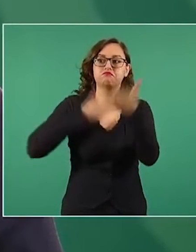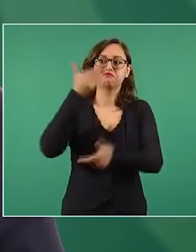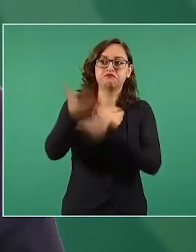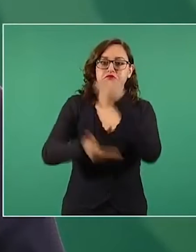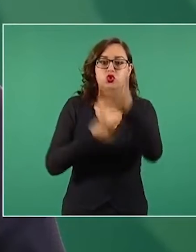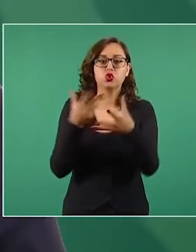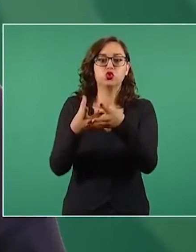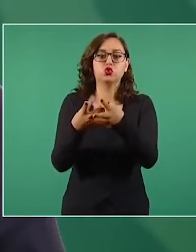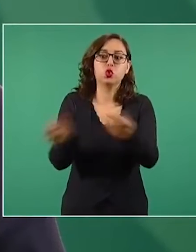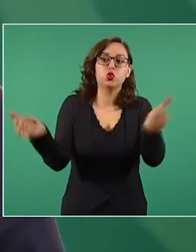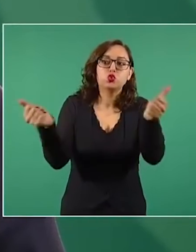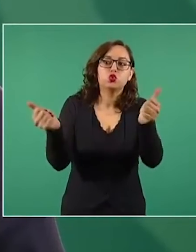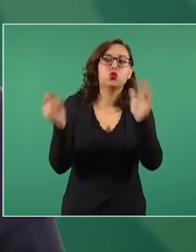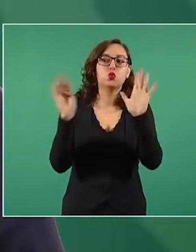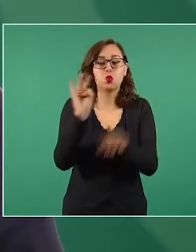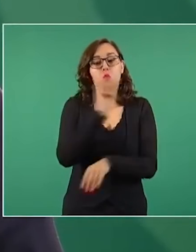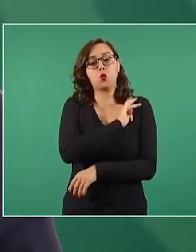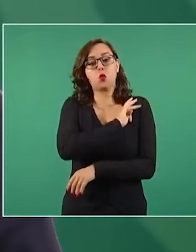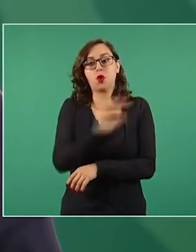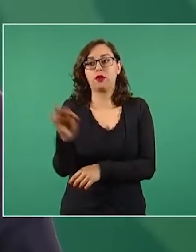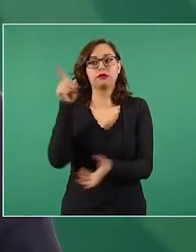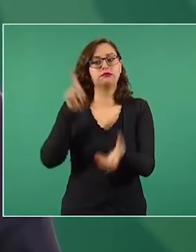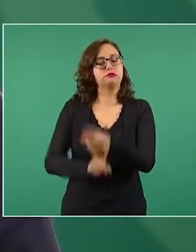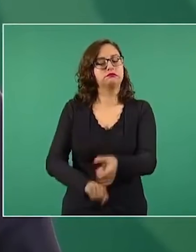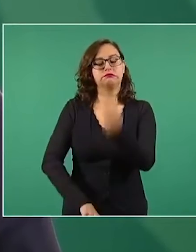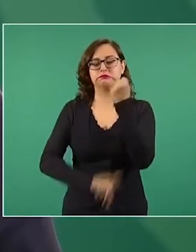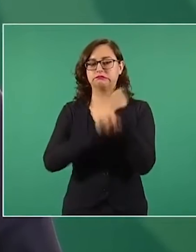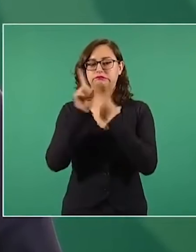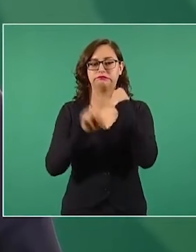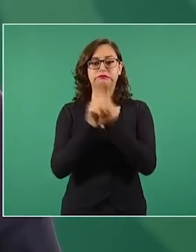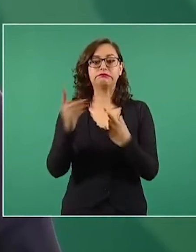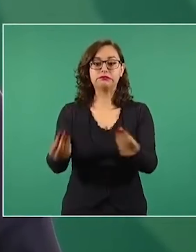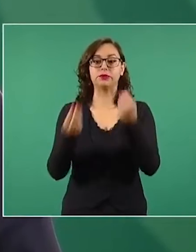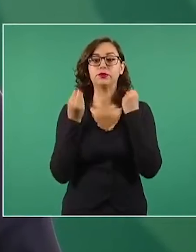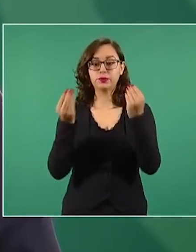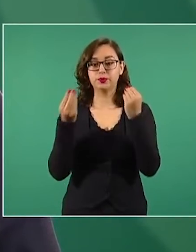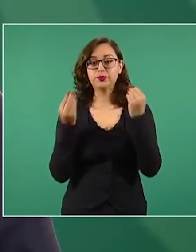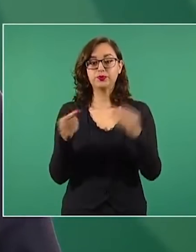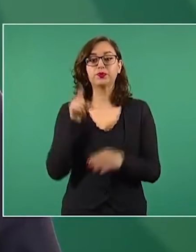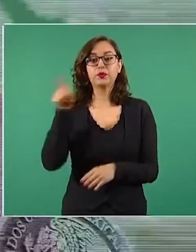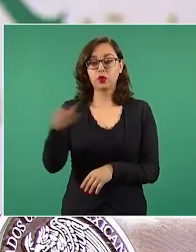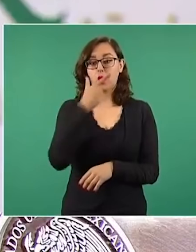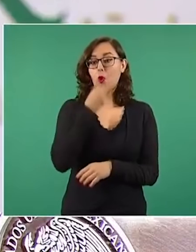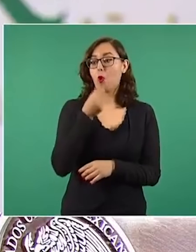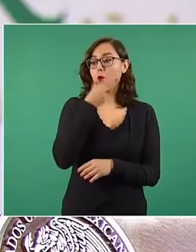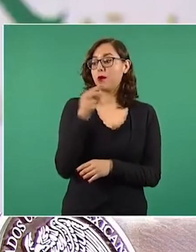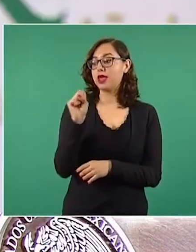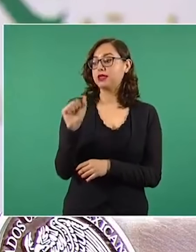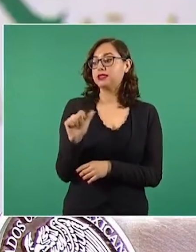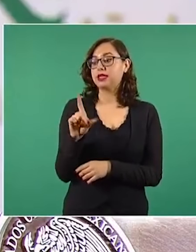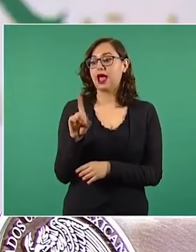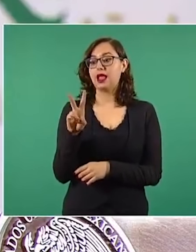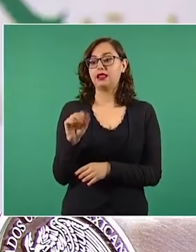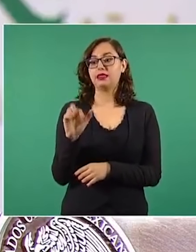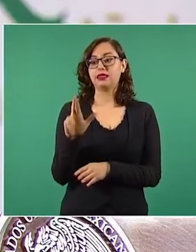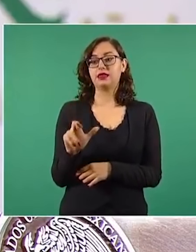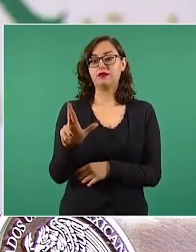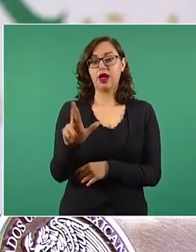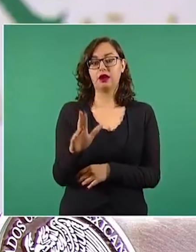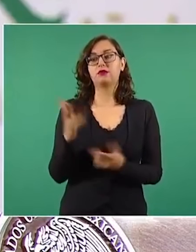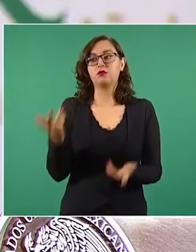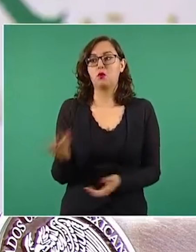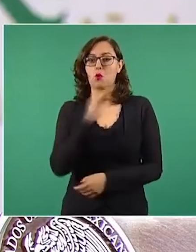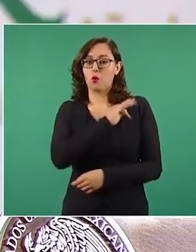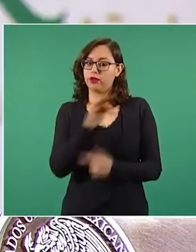roberto gil zuart el secretario particular de felipe calderón que trabaja para el gobernador de morena